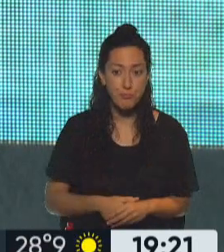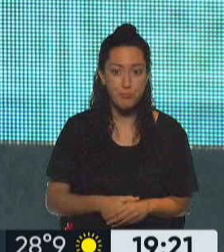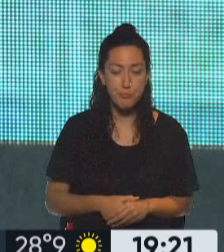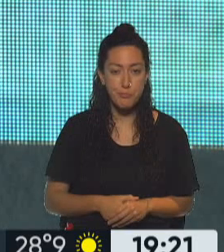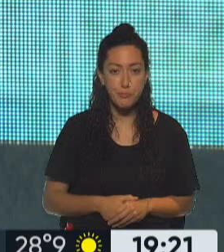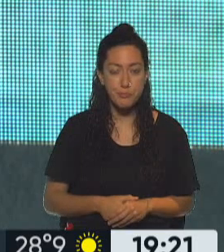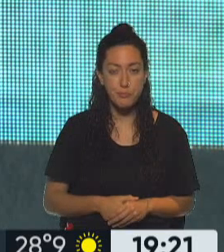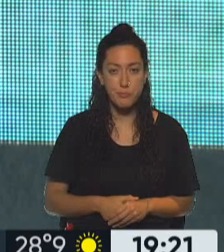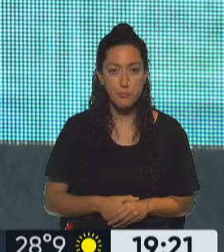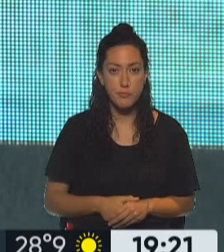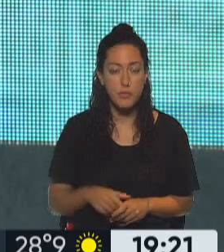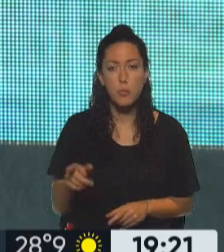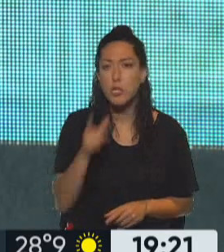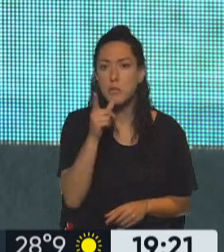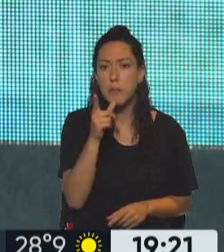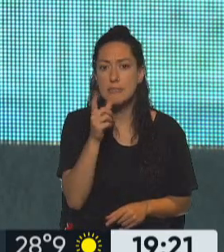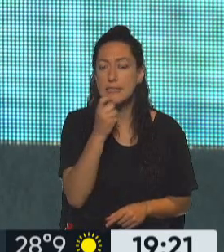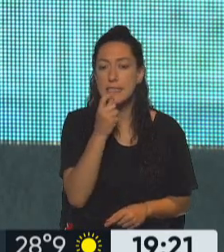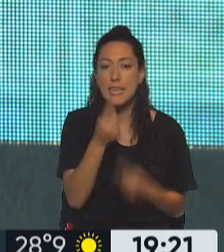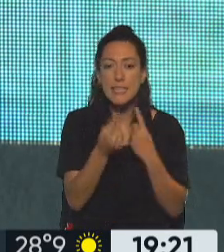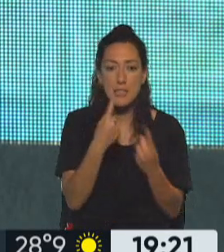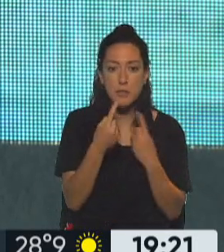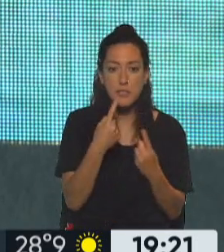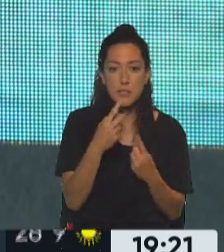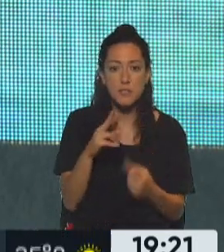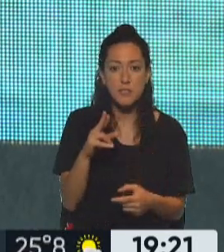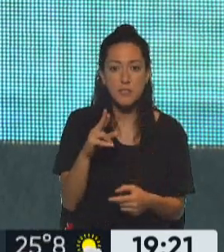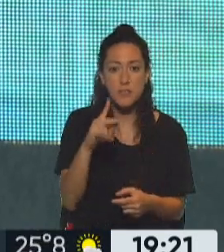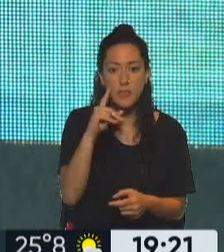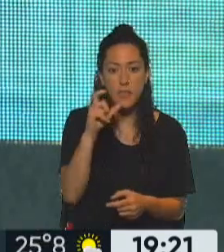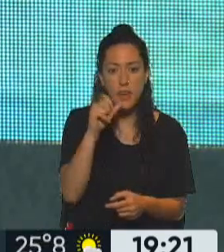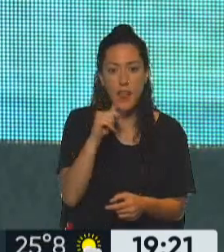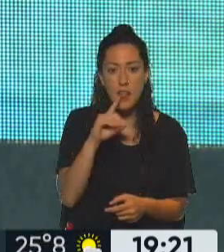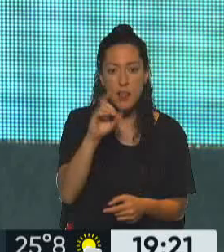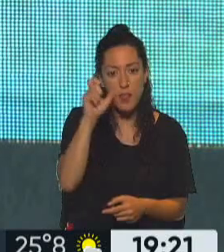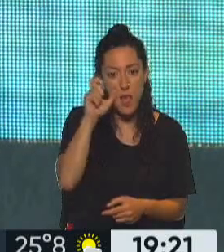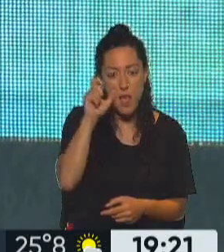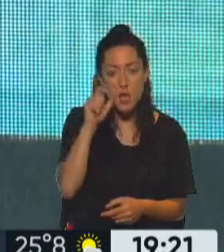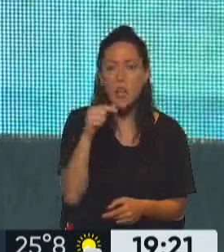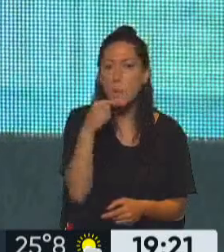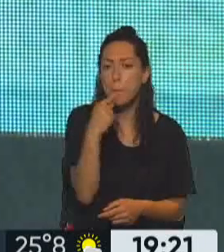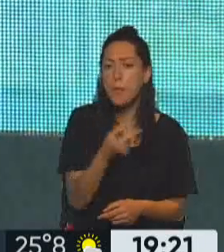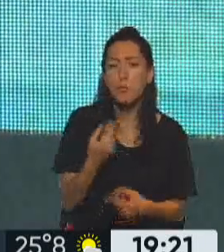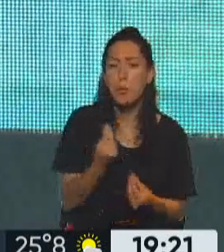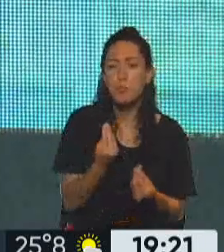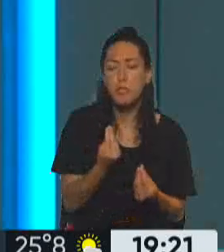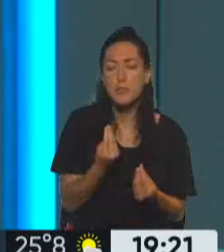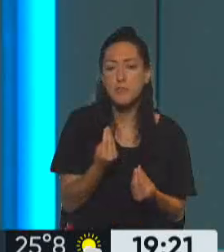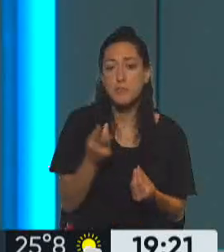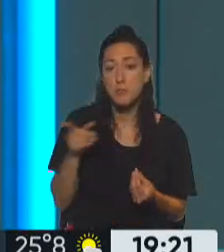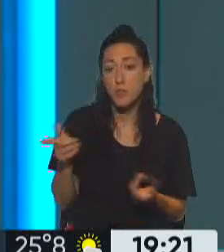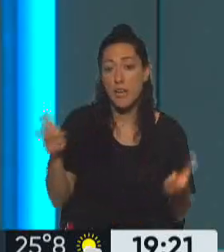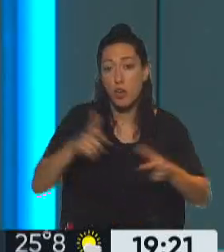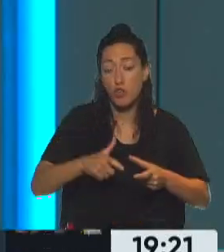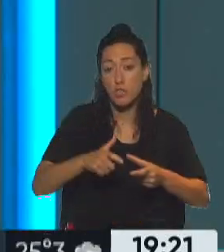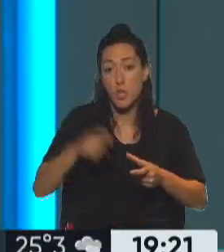Qué te parece felicitas y lo entrevistamos a Don Héctor recalde me parece fantásticos Porque además integra el